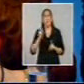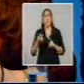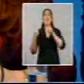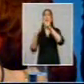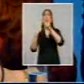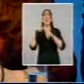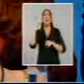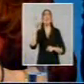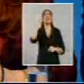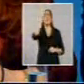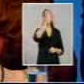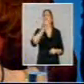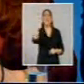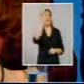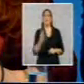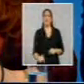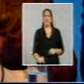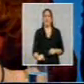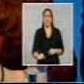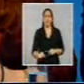país.